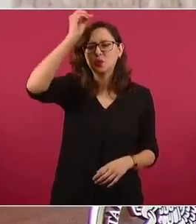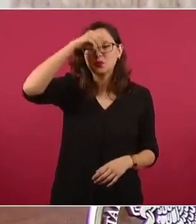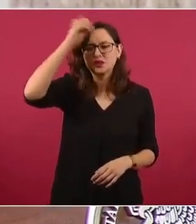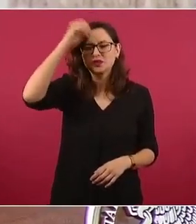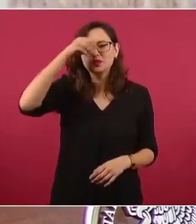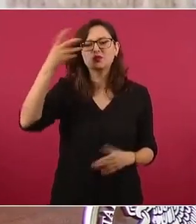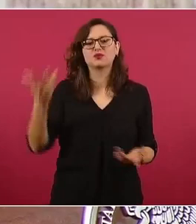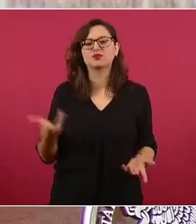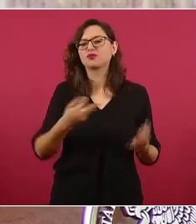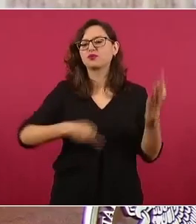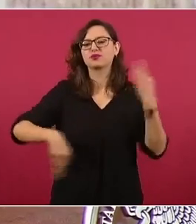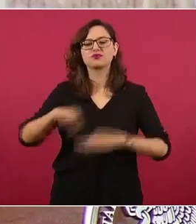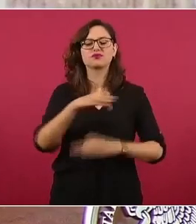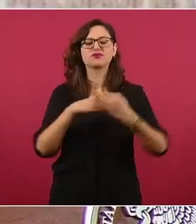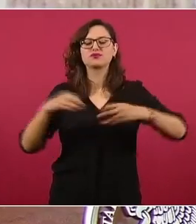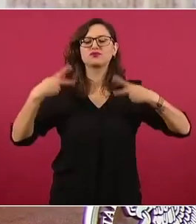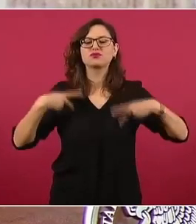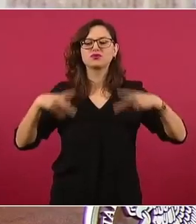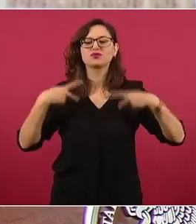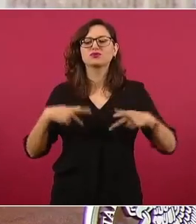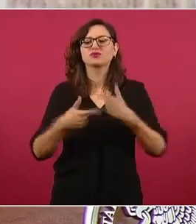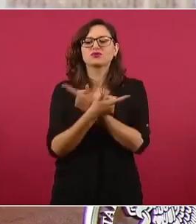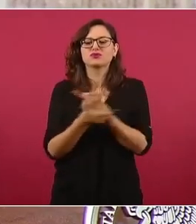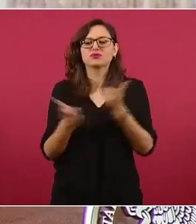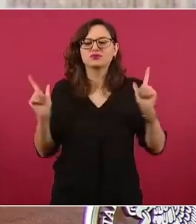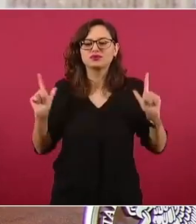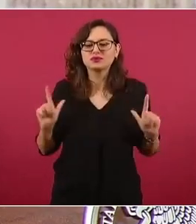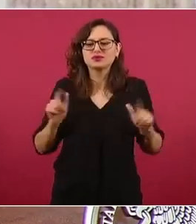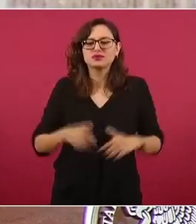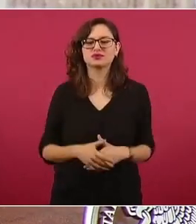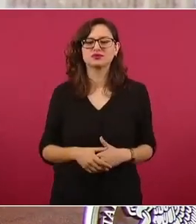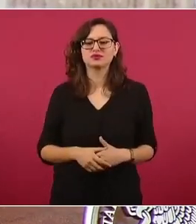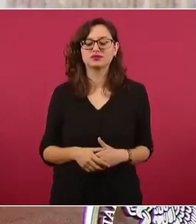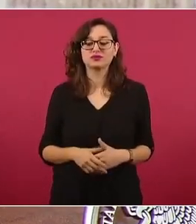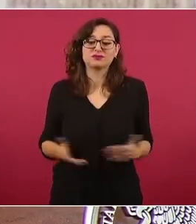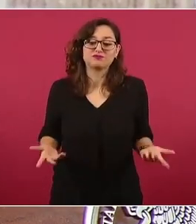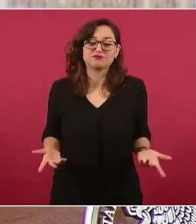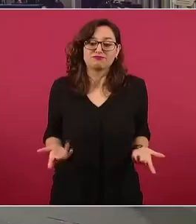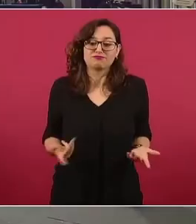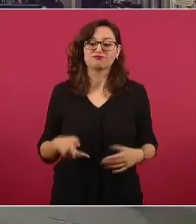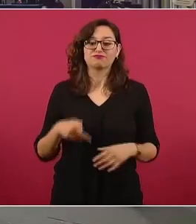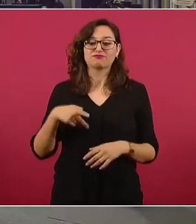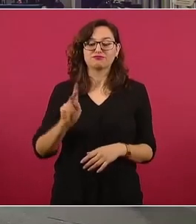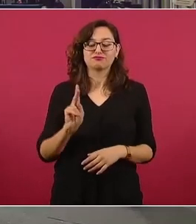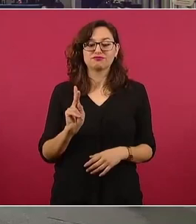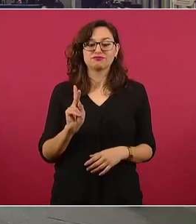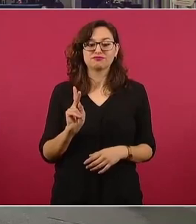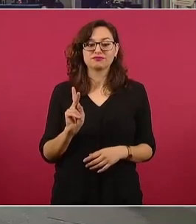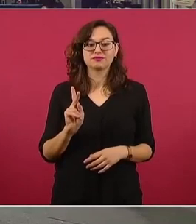y somos libres, pero si les dicen de que